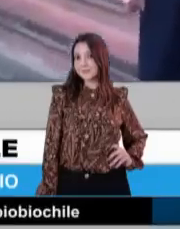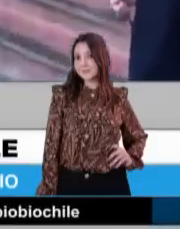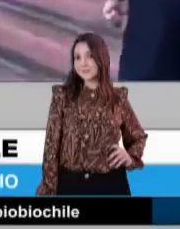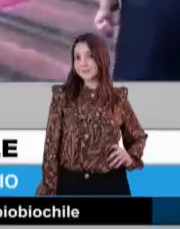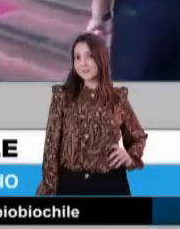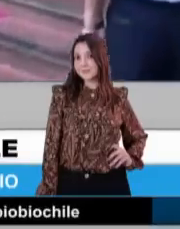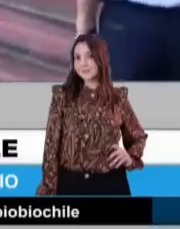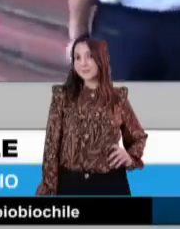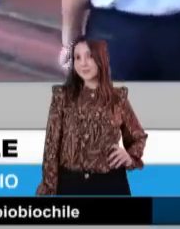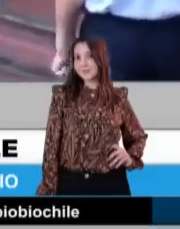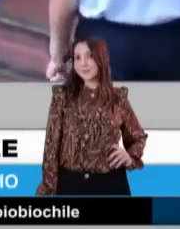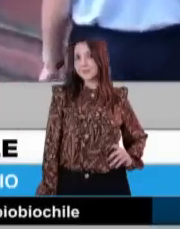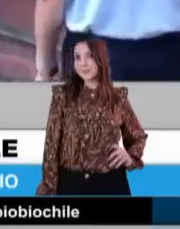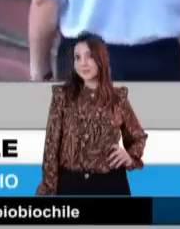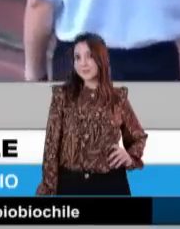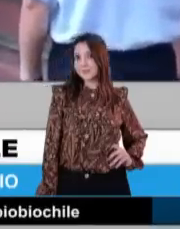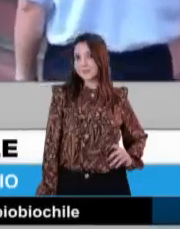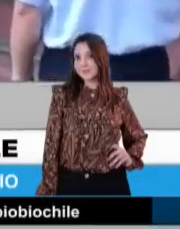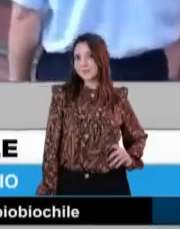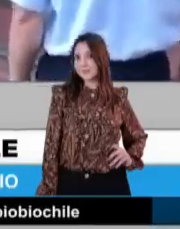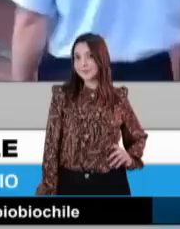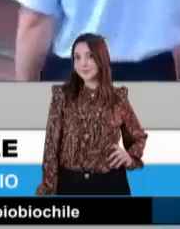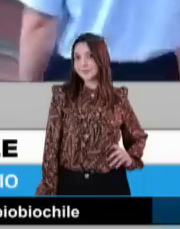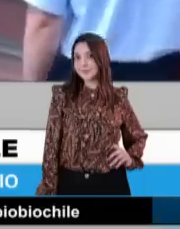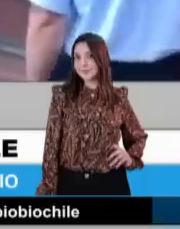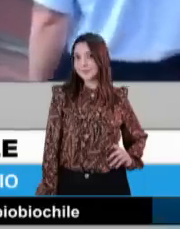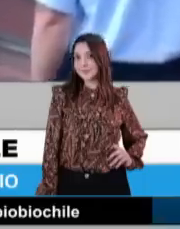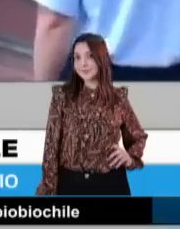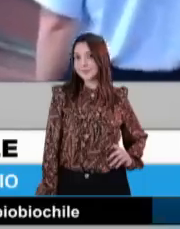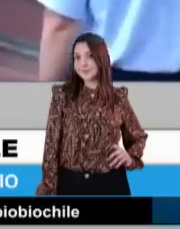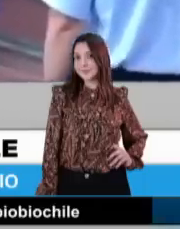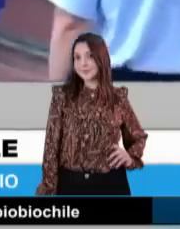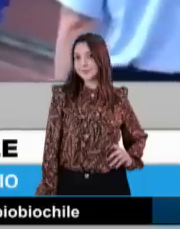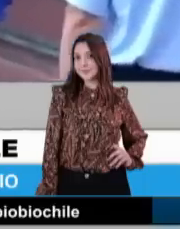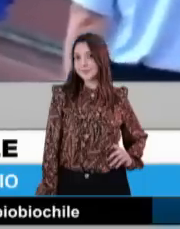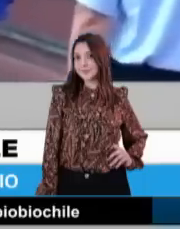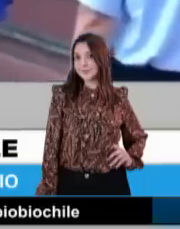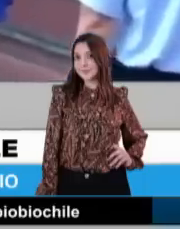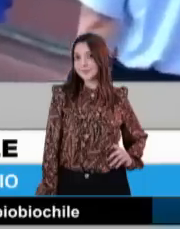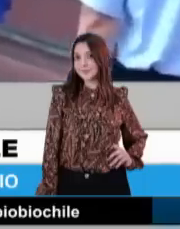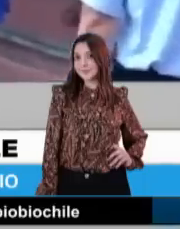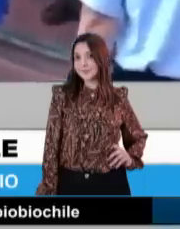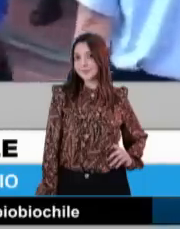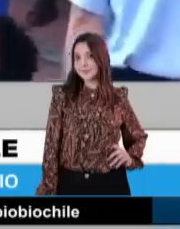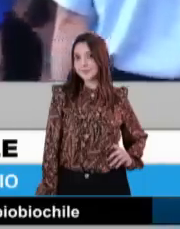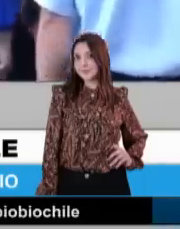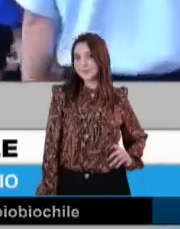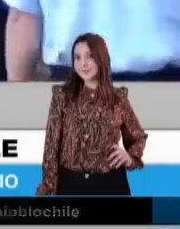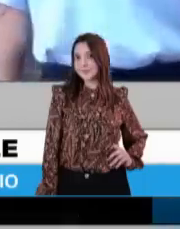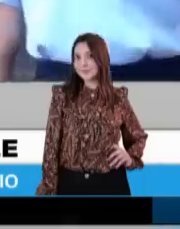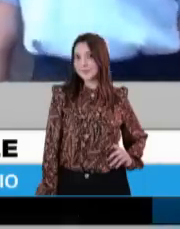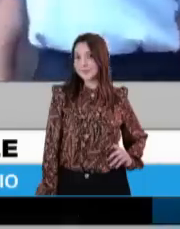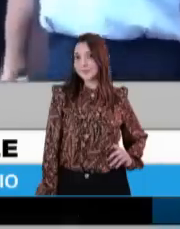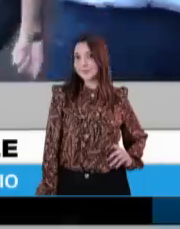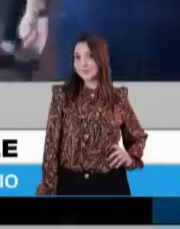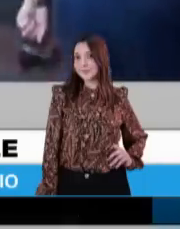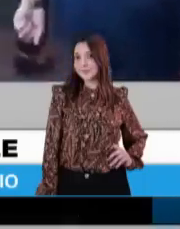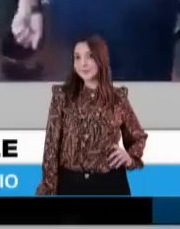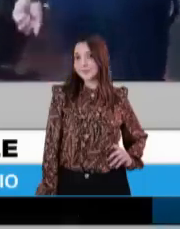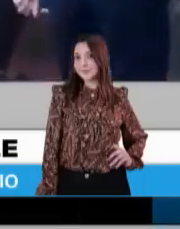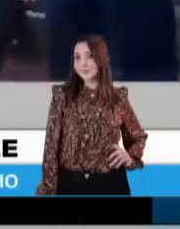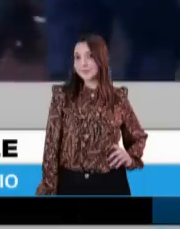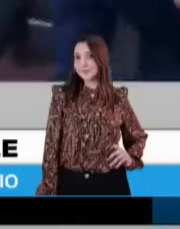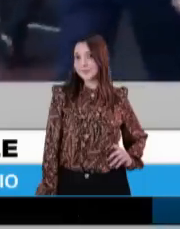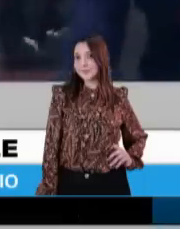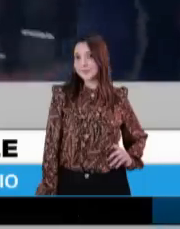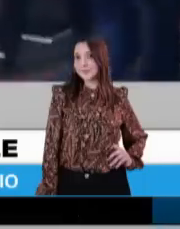son tremendamente graves. Lo que pasa es que en la primera hay un dolo, saber algo y no comunicar. En la